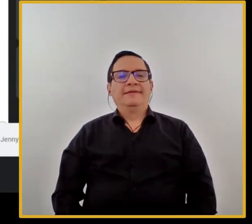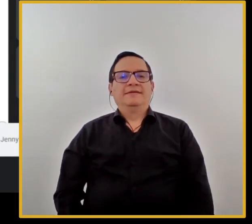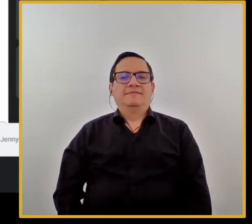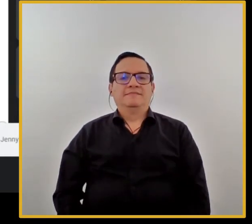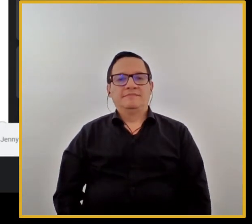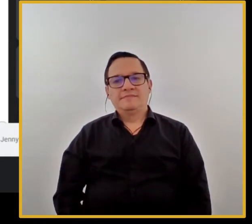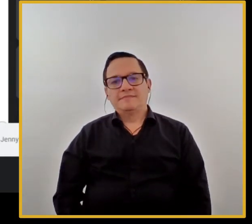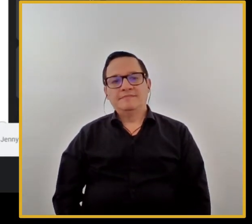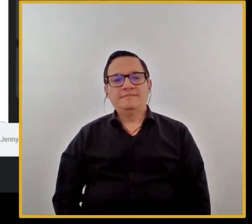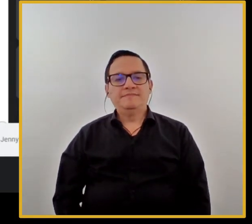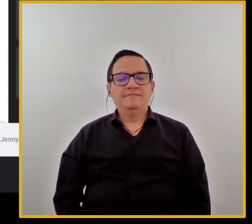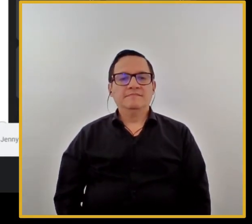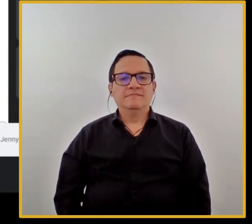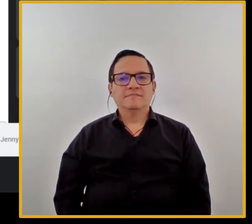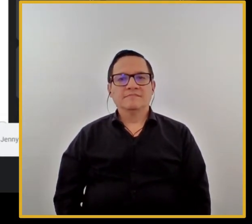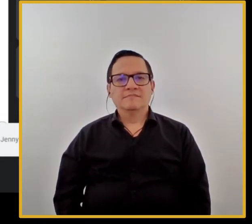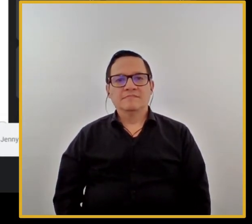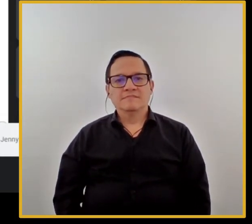ahí.